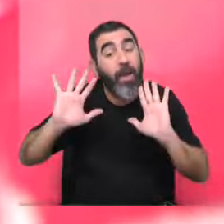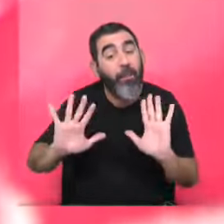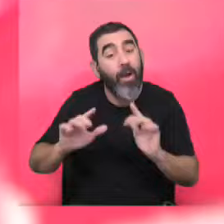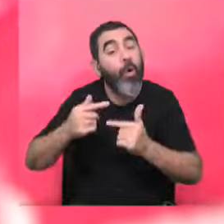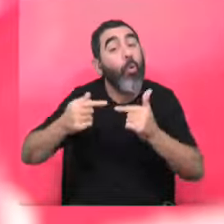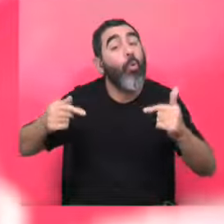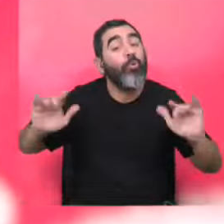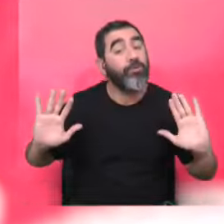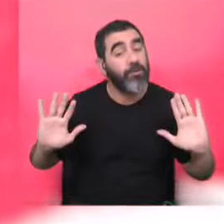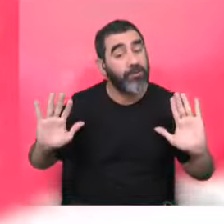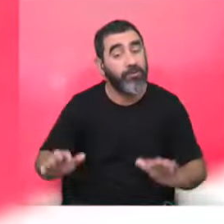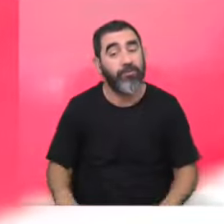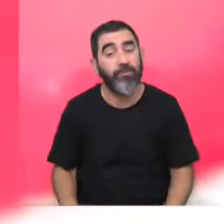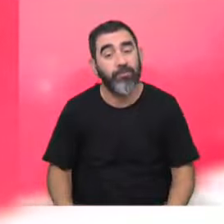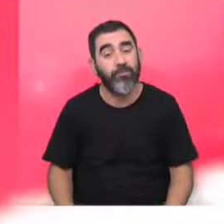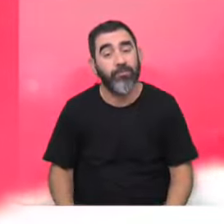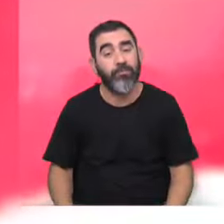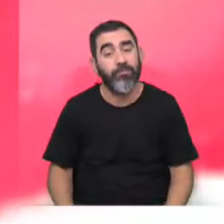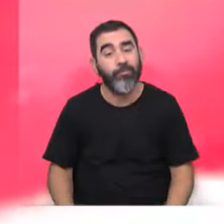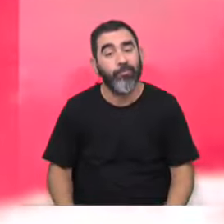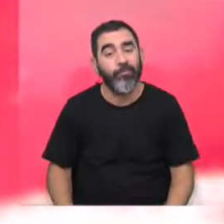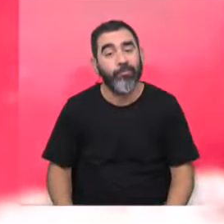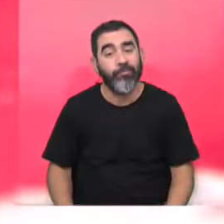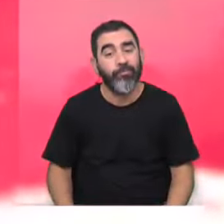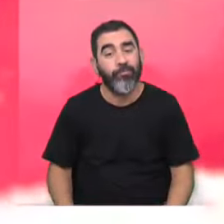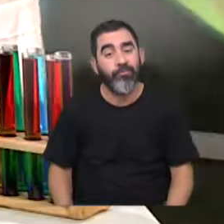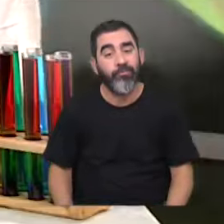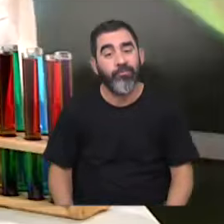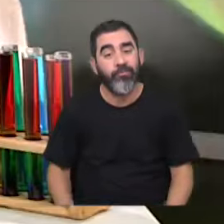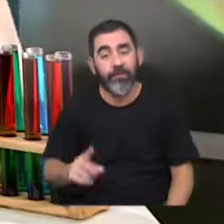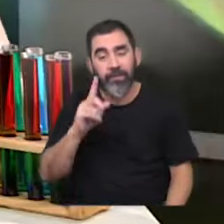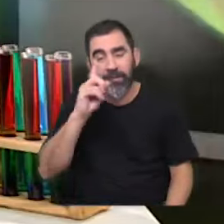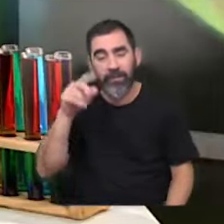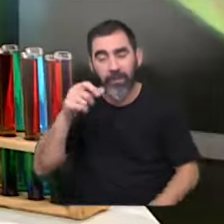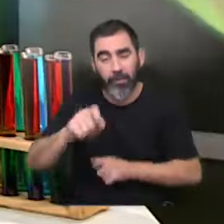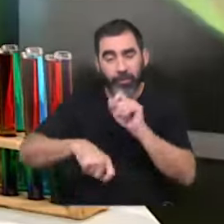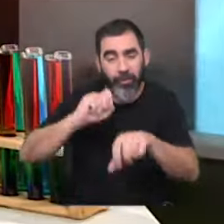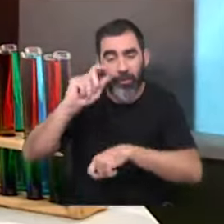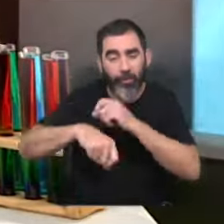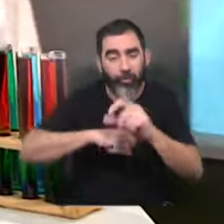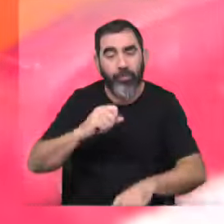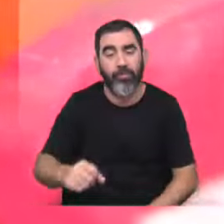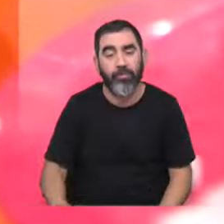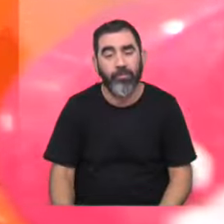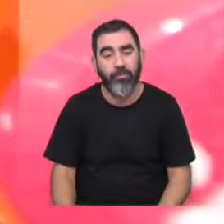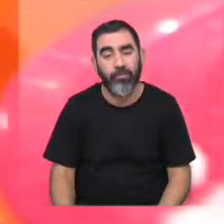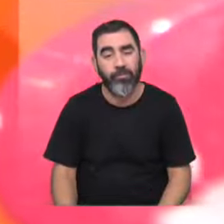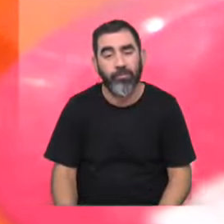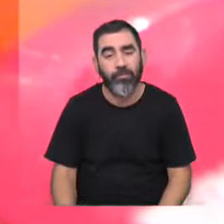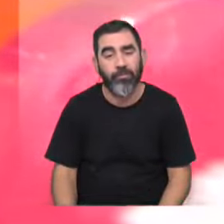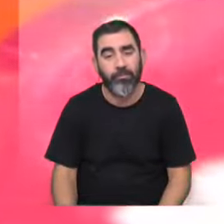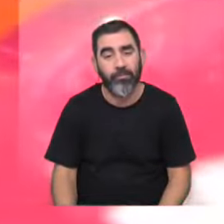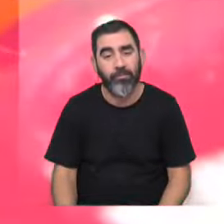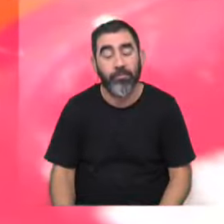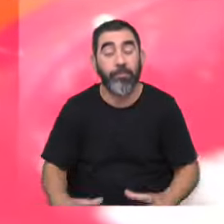pasar cosas cuando ponemos las pelotitas. A ver, medio ahí rapidito, empezamos a poner todo. Y capaz que tenemos